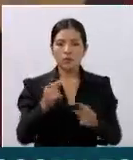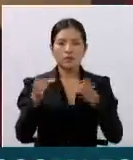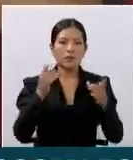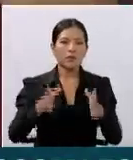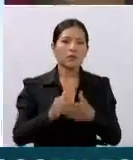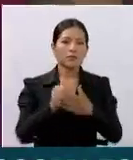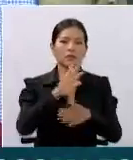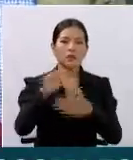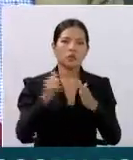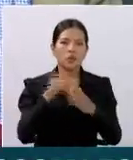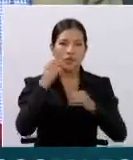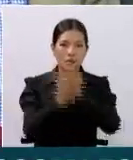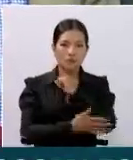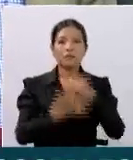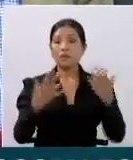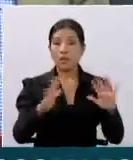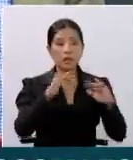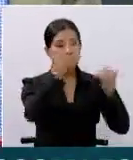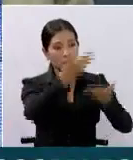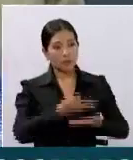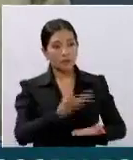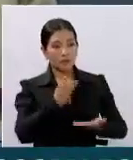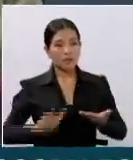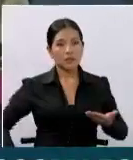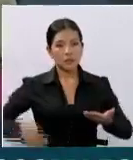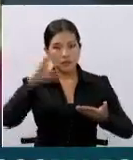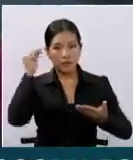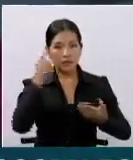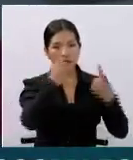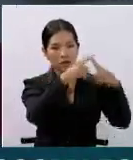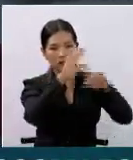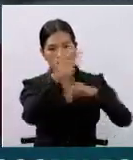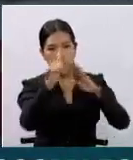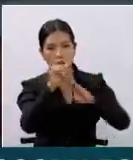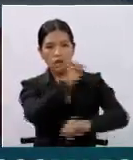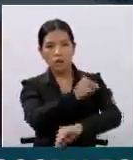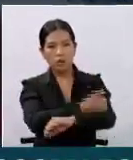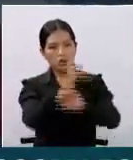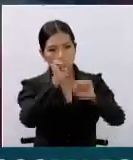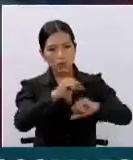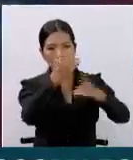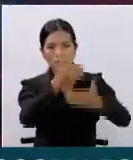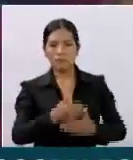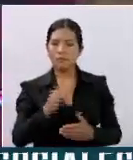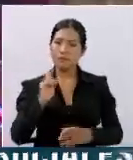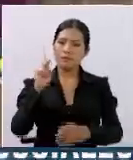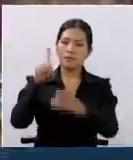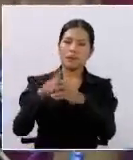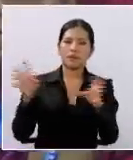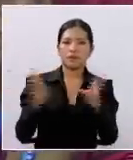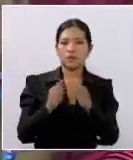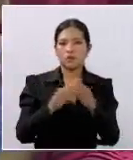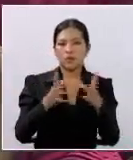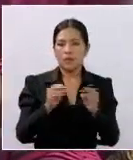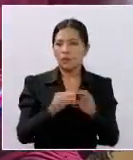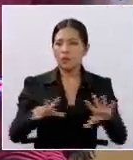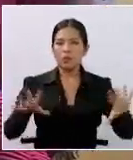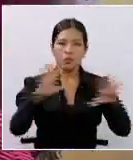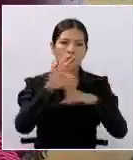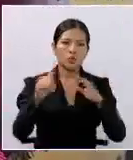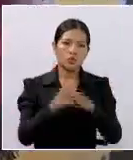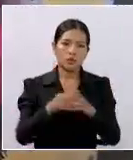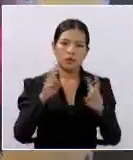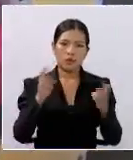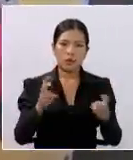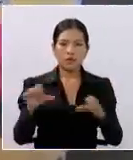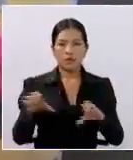al presidente Luis Arce y a varias autoridades electas a participar, de la que anticipan una multitudinaria concentración de